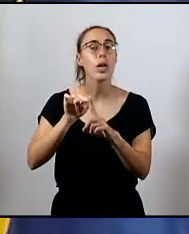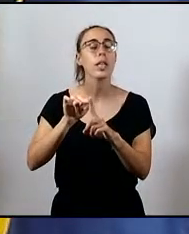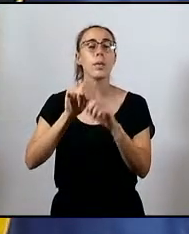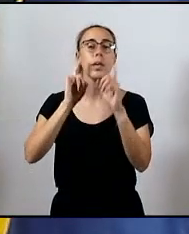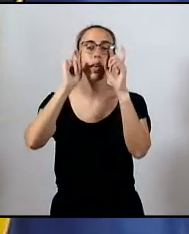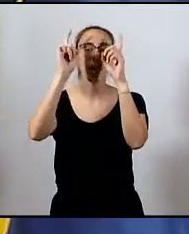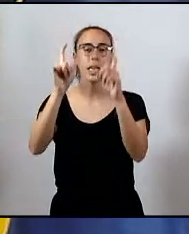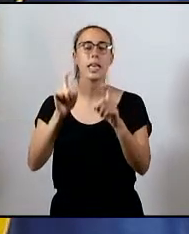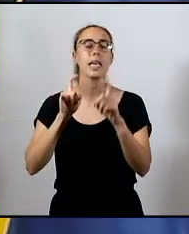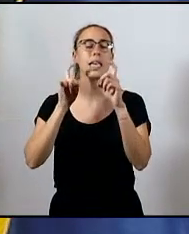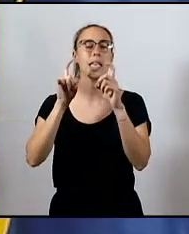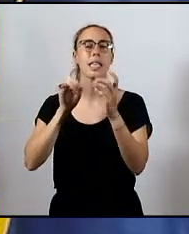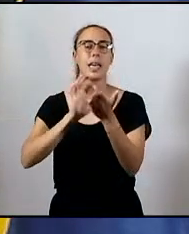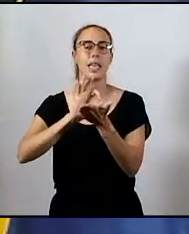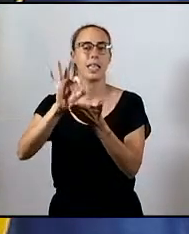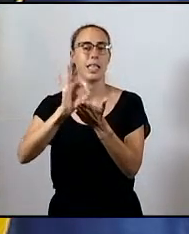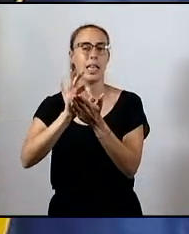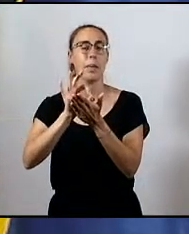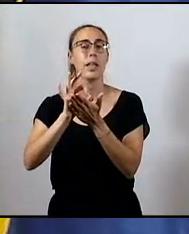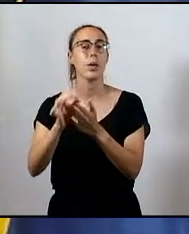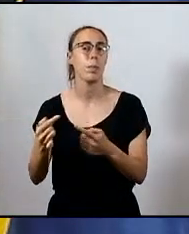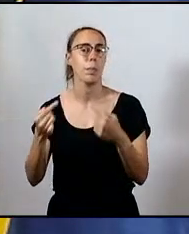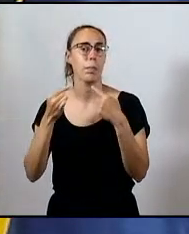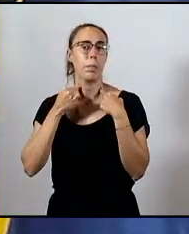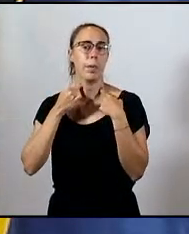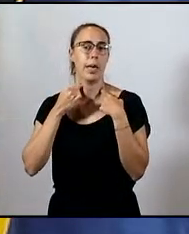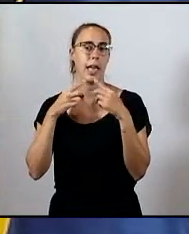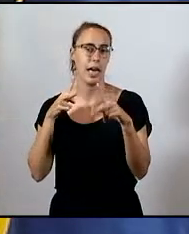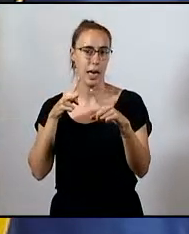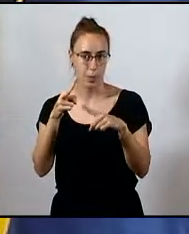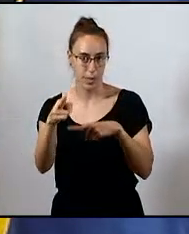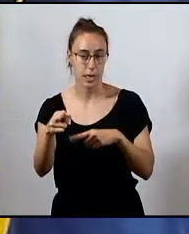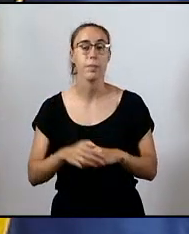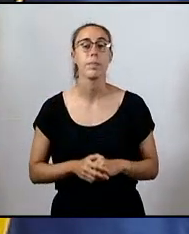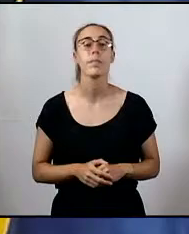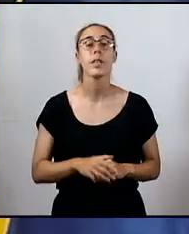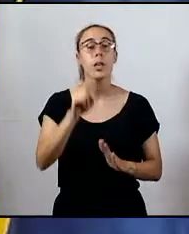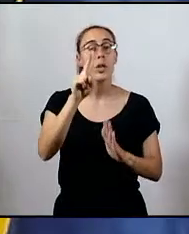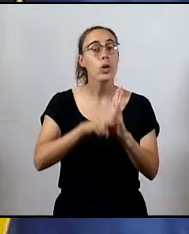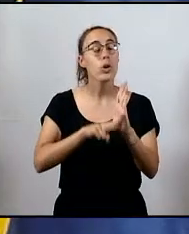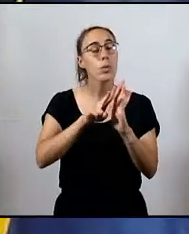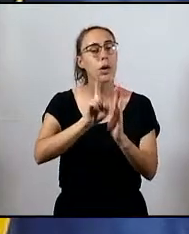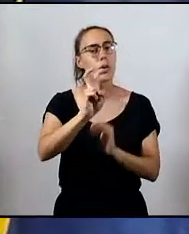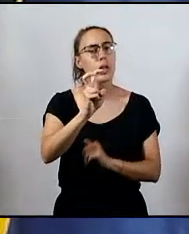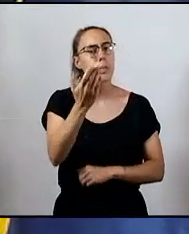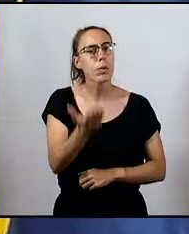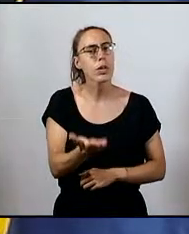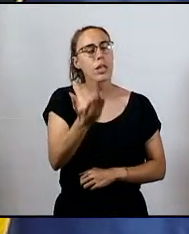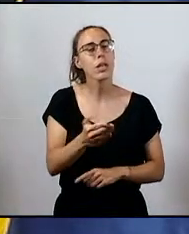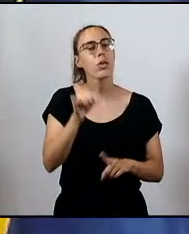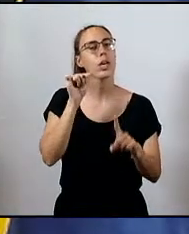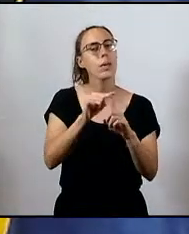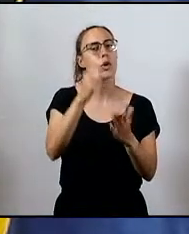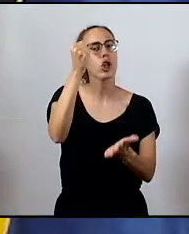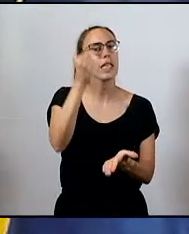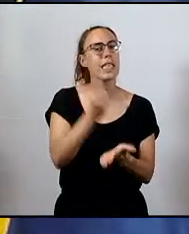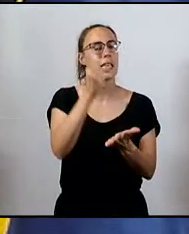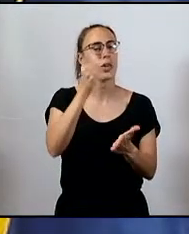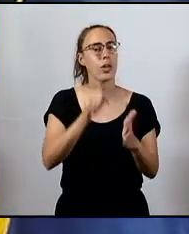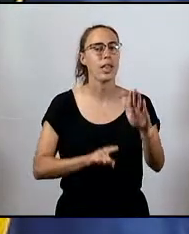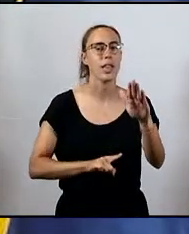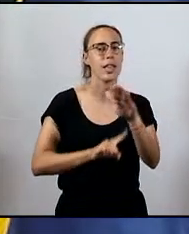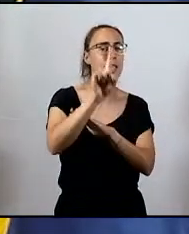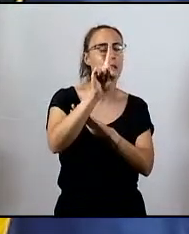estos mismos en el ámbito rural. Otra medida destacada es el sello de desarrollo sostenible e integrador